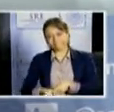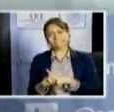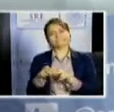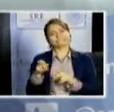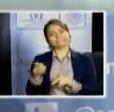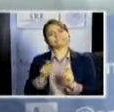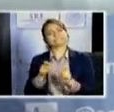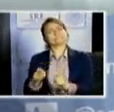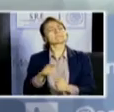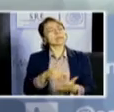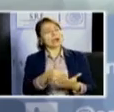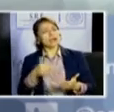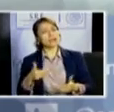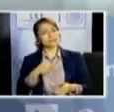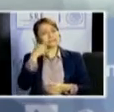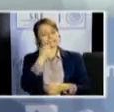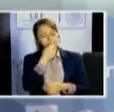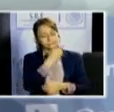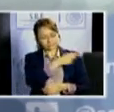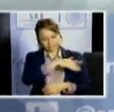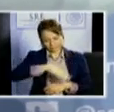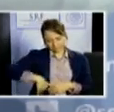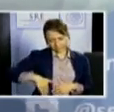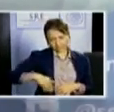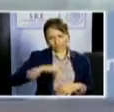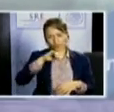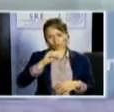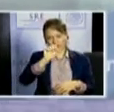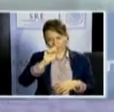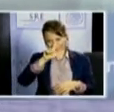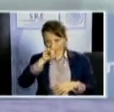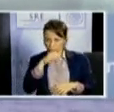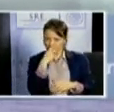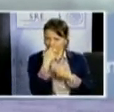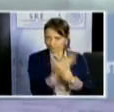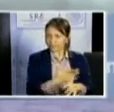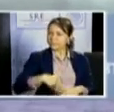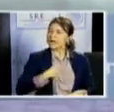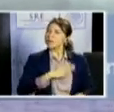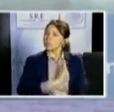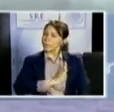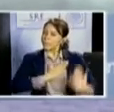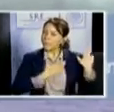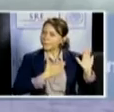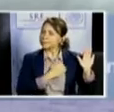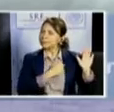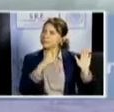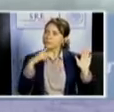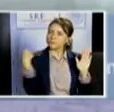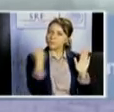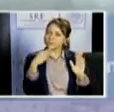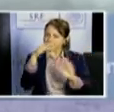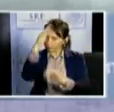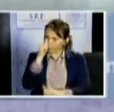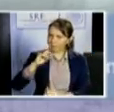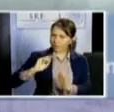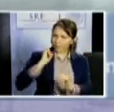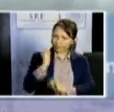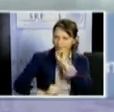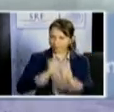también un comentario que hizo el señor José Luis Samaniego con respecto al compromiso internacional, con respecto también a las necesidades internas de